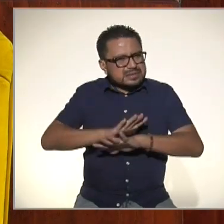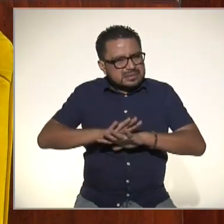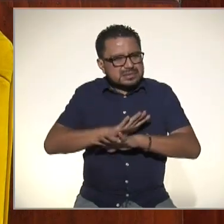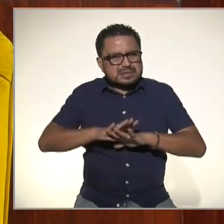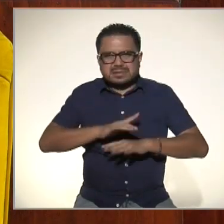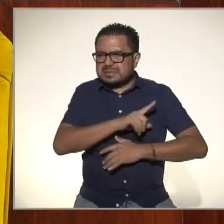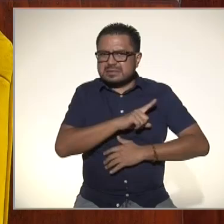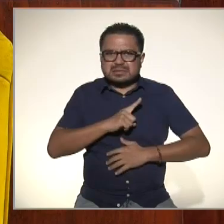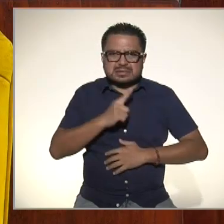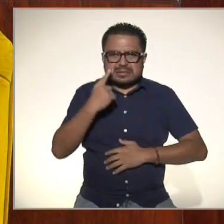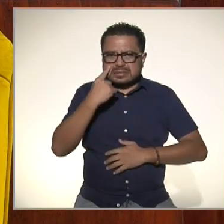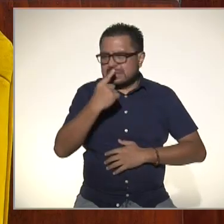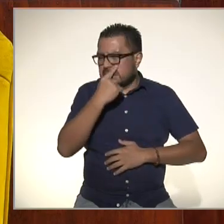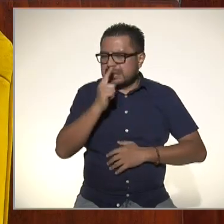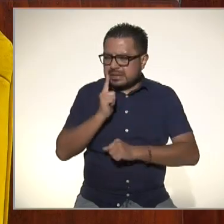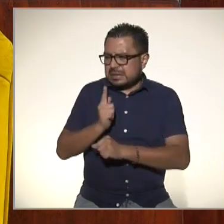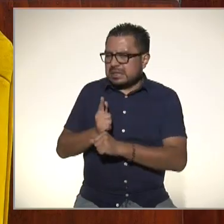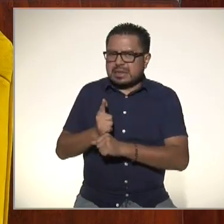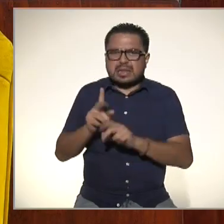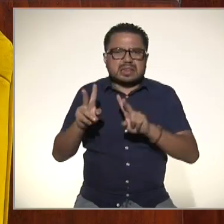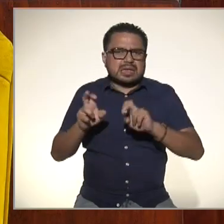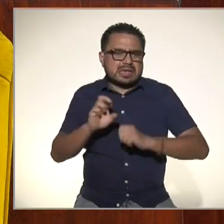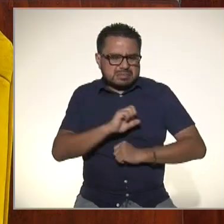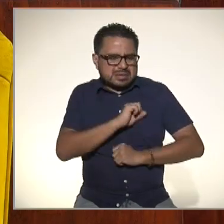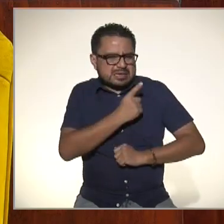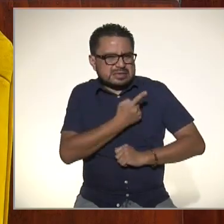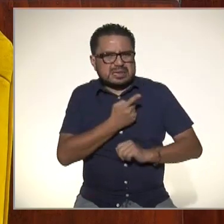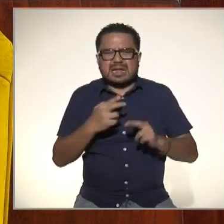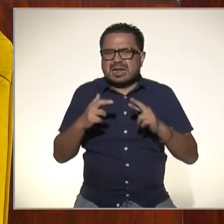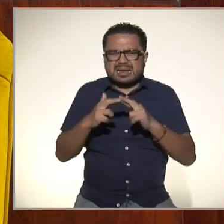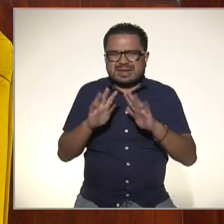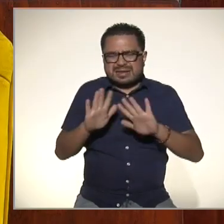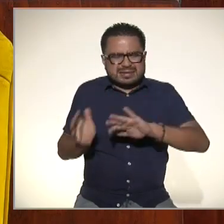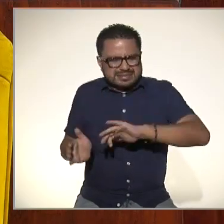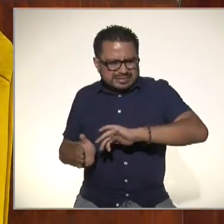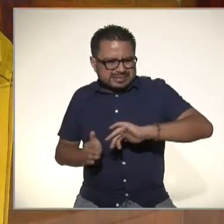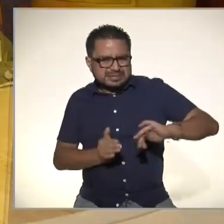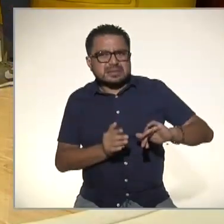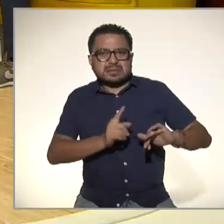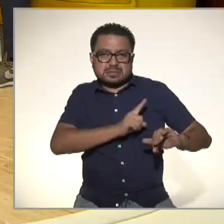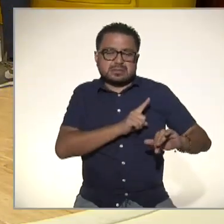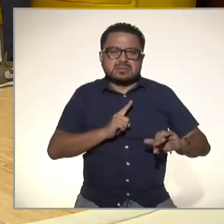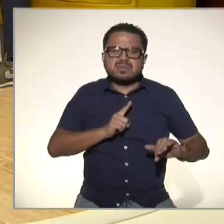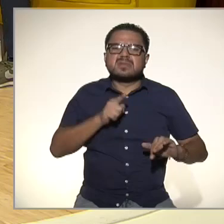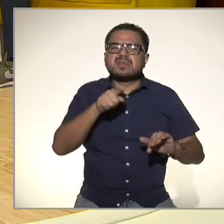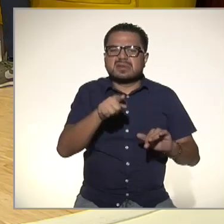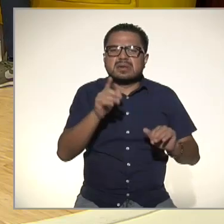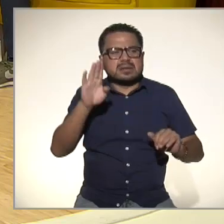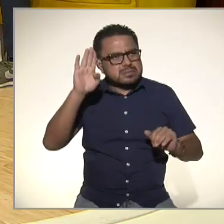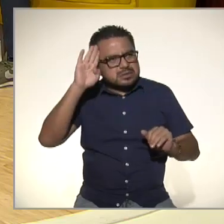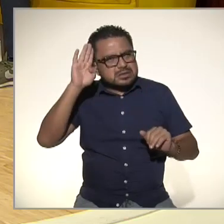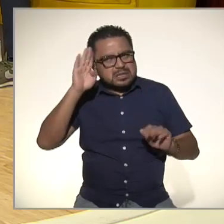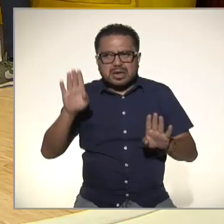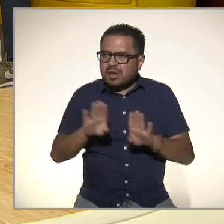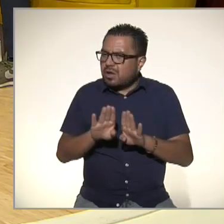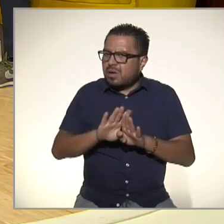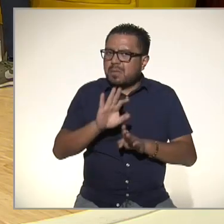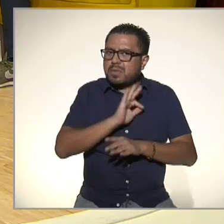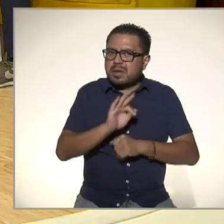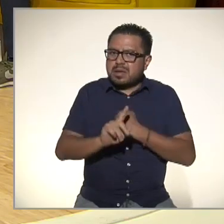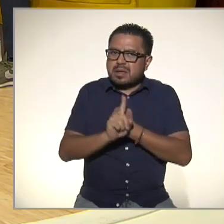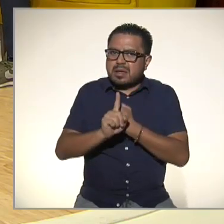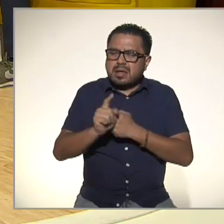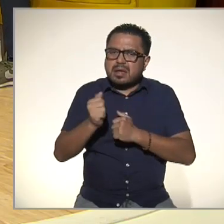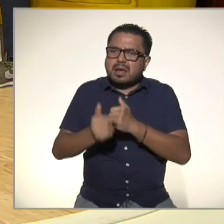verlo como un tema de salud y no como un tema moralizante ni religioso, sino que tiene que ver, sobre todo pensado en cómo puede afectar también